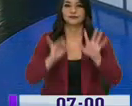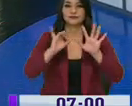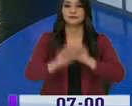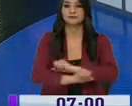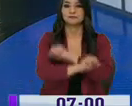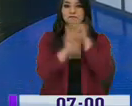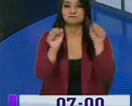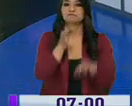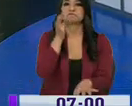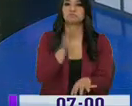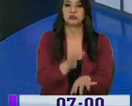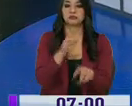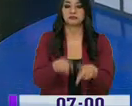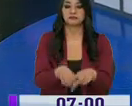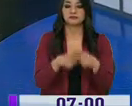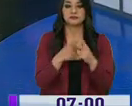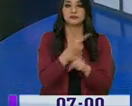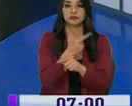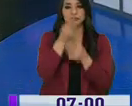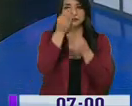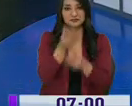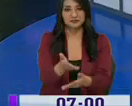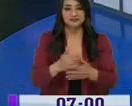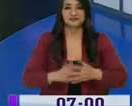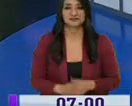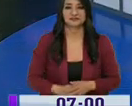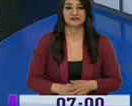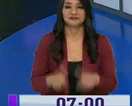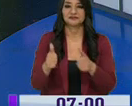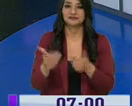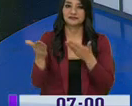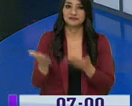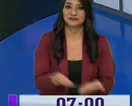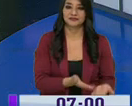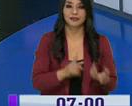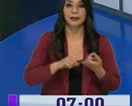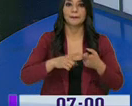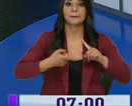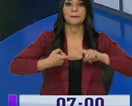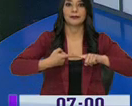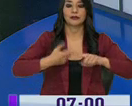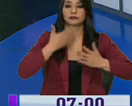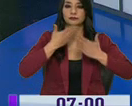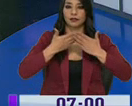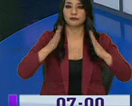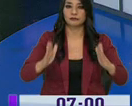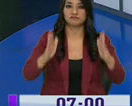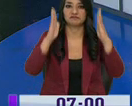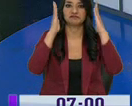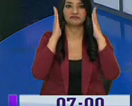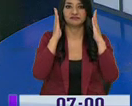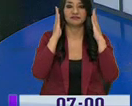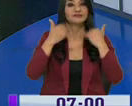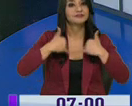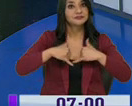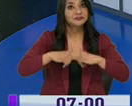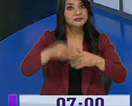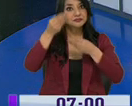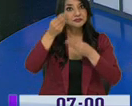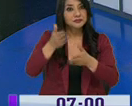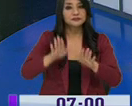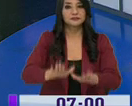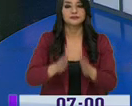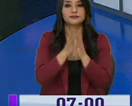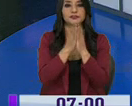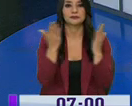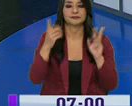7:00 PM, iniciamos segunda hora de transmisión. Les damos la bienvenida a nuestros amigos televidentes que se unen a esta hora para seguir muy bien informados aquí en El